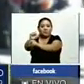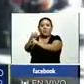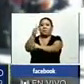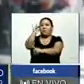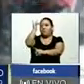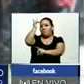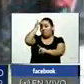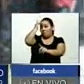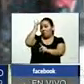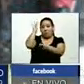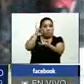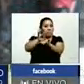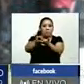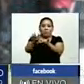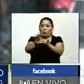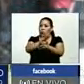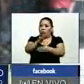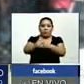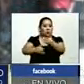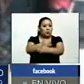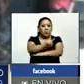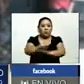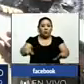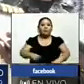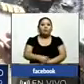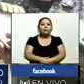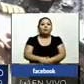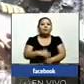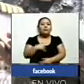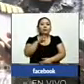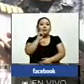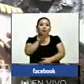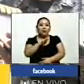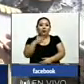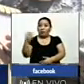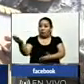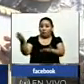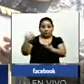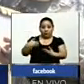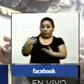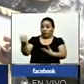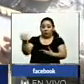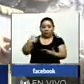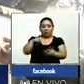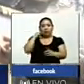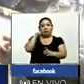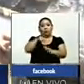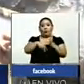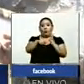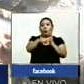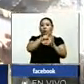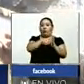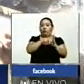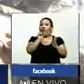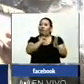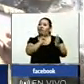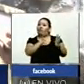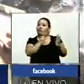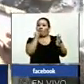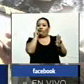para dejarlos excluidos del proceso. En estos que han estado presentándose, detectamos a 4 que sí